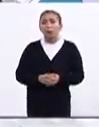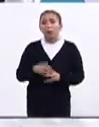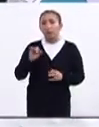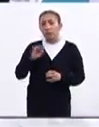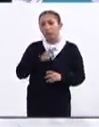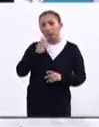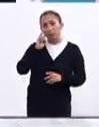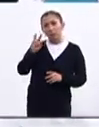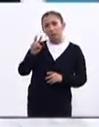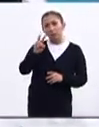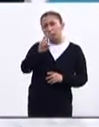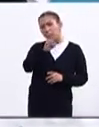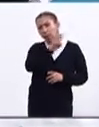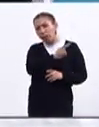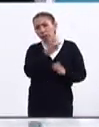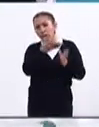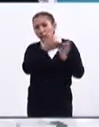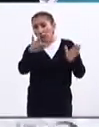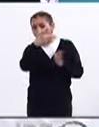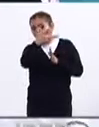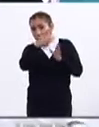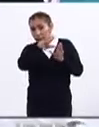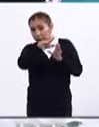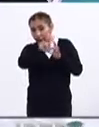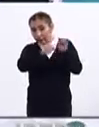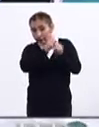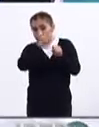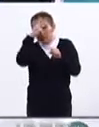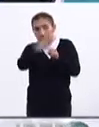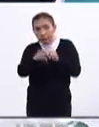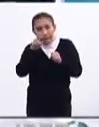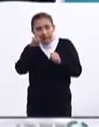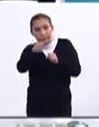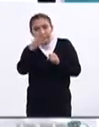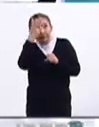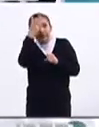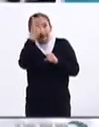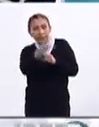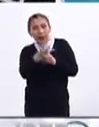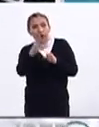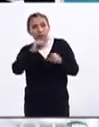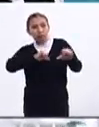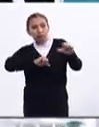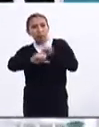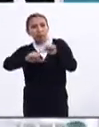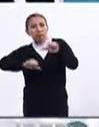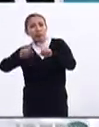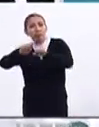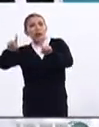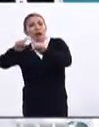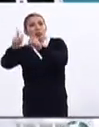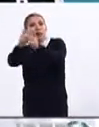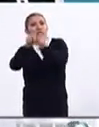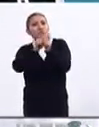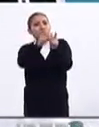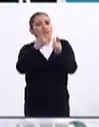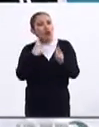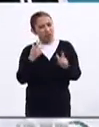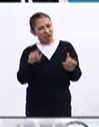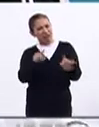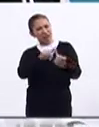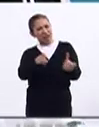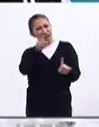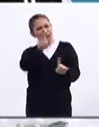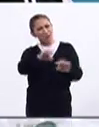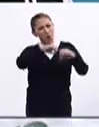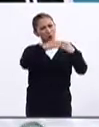cambio, podemos observar cómo en tan solo 18 años México ha vivido 3 relevos de diferentes partidos con